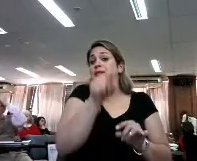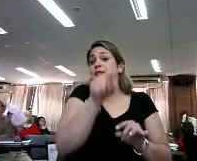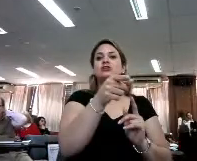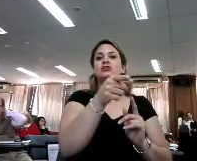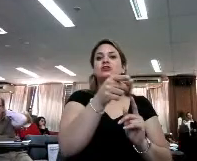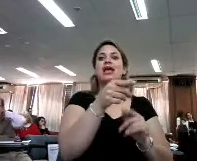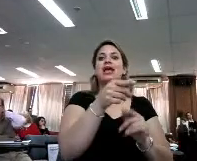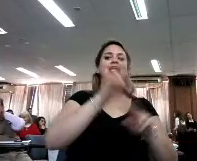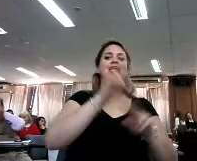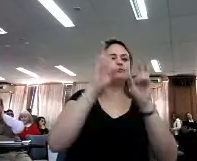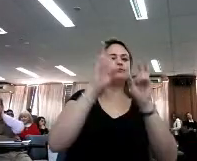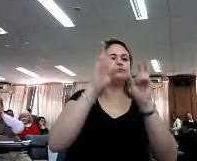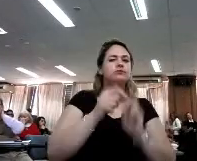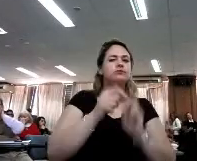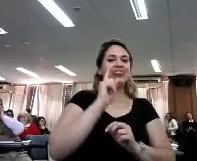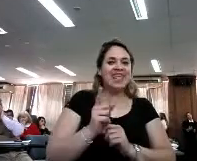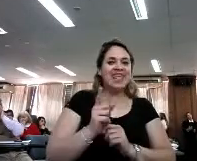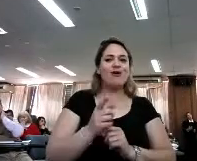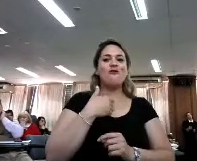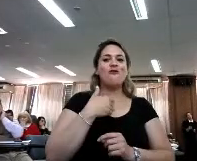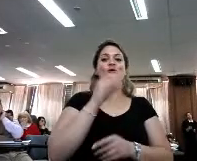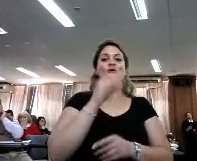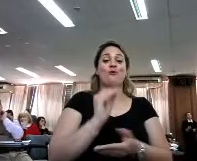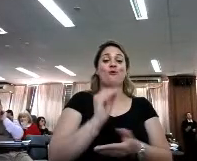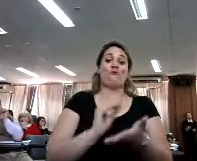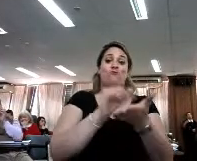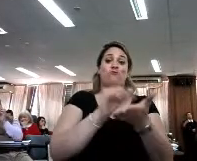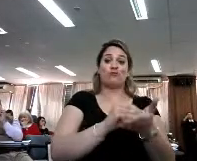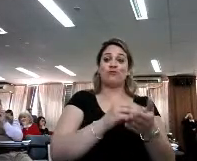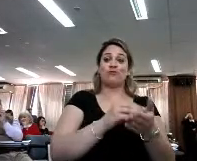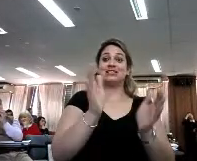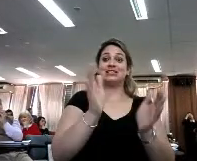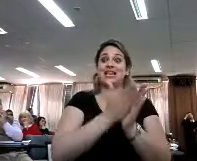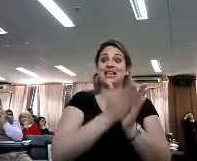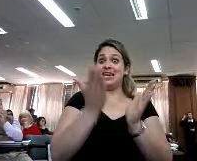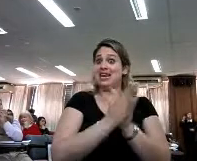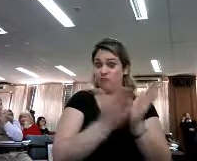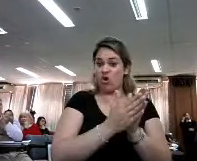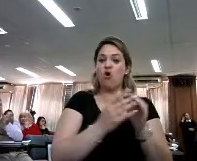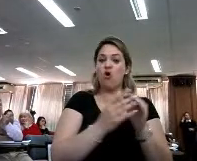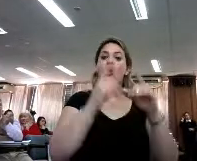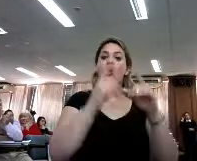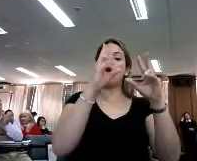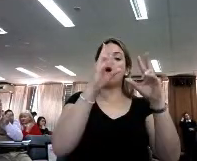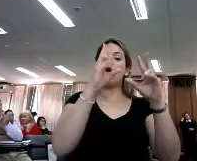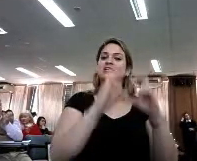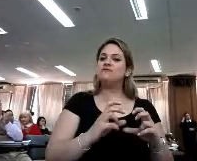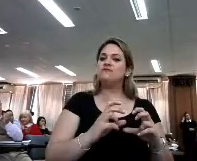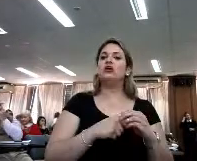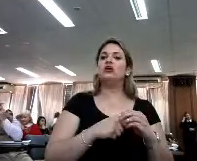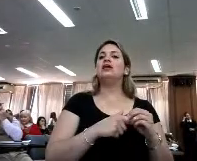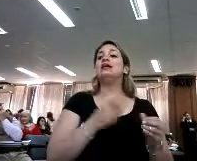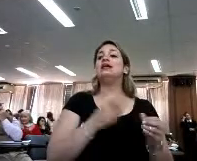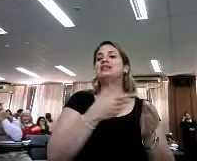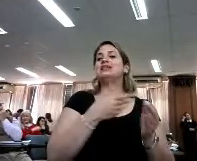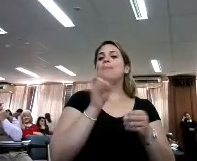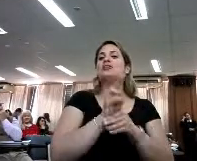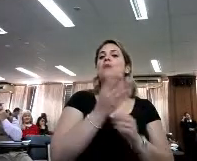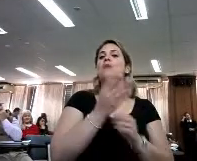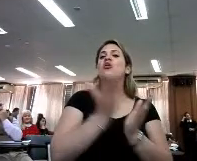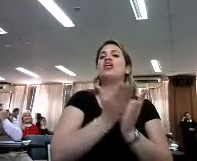una evaluación del riesgo. Cuando tú subes una obra, un artículo científico es una obra protegida por los derechos de